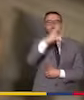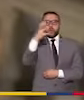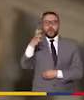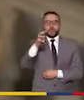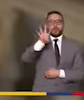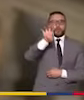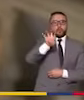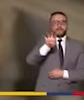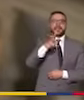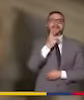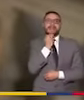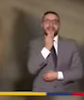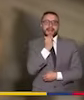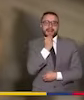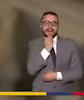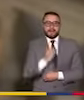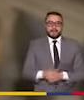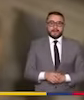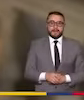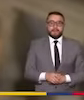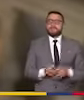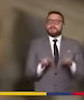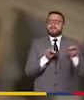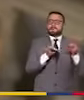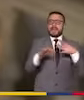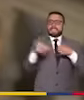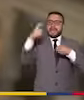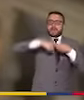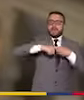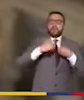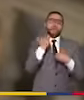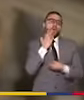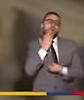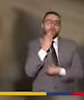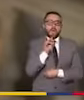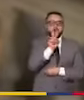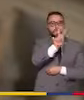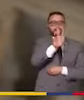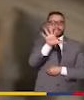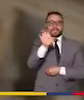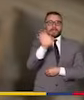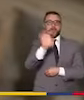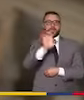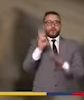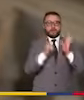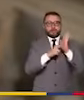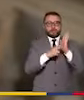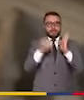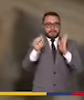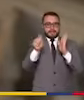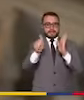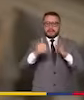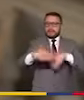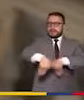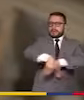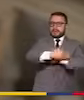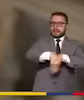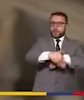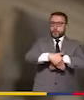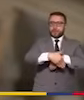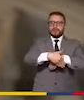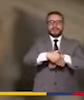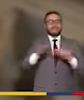51-43-95-409, Israel. Fecha de registro: 25 de enero del 2010. Dirección: